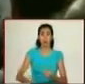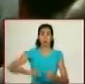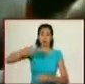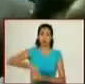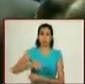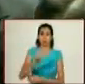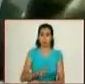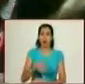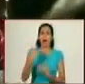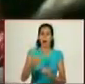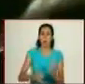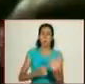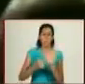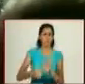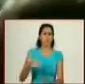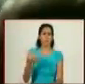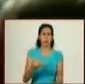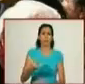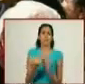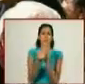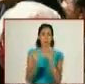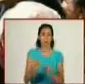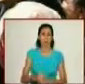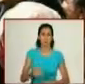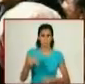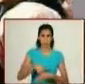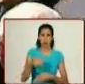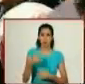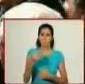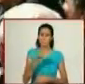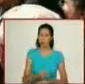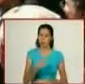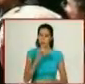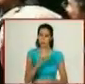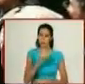país, lo cual demuestra verdadera independencia. Melian Herrera, La Noticia.